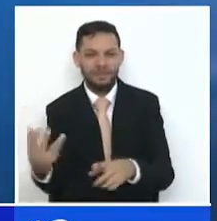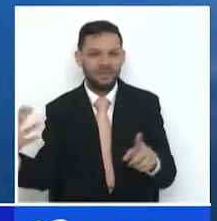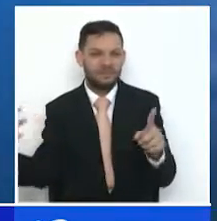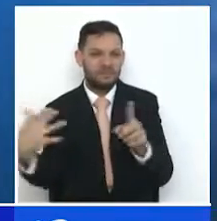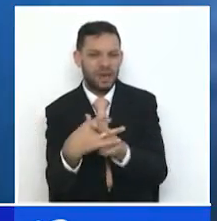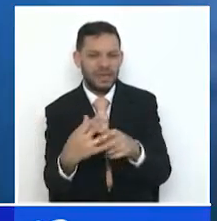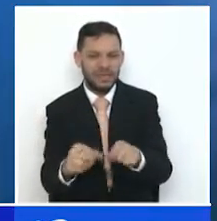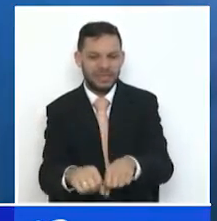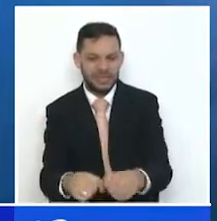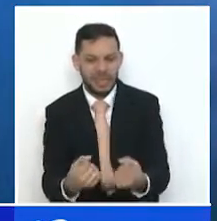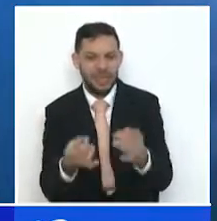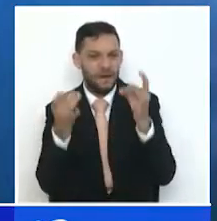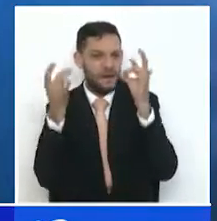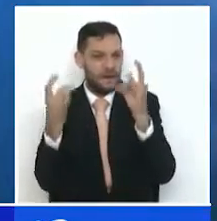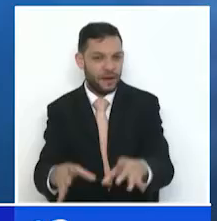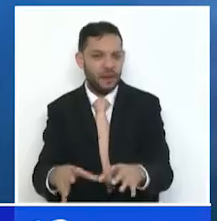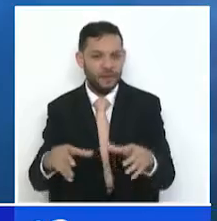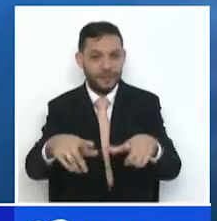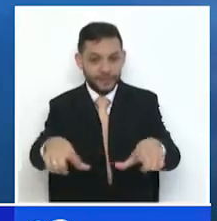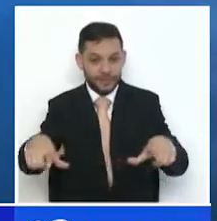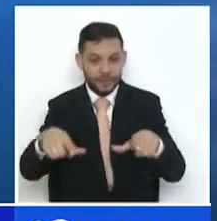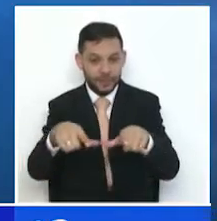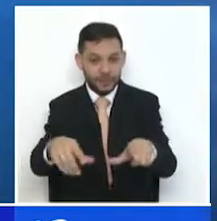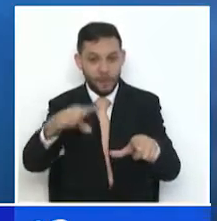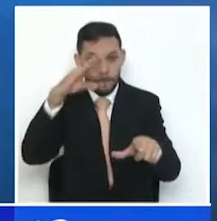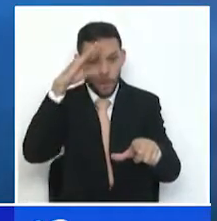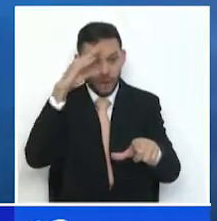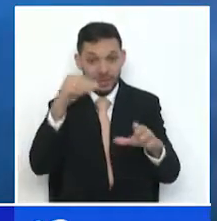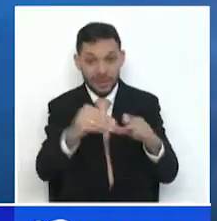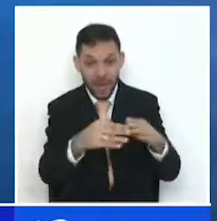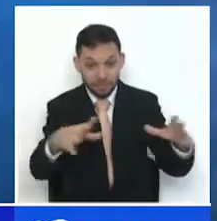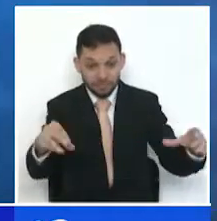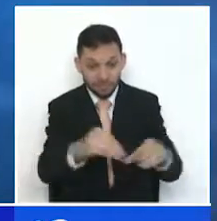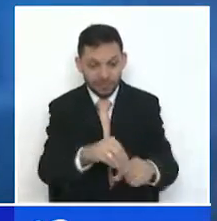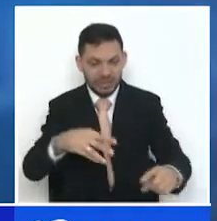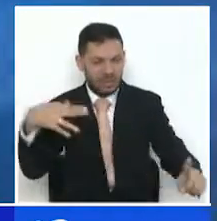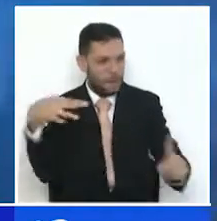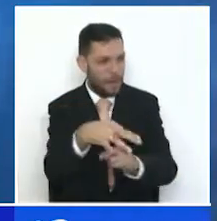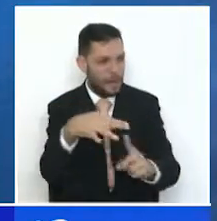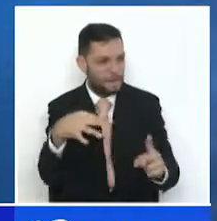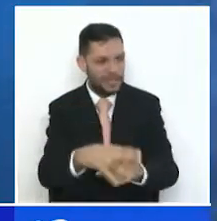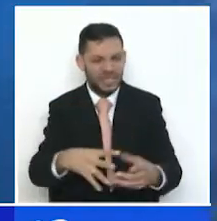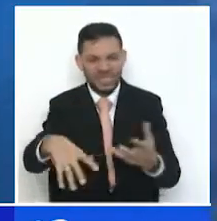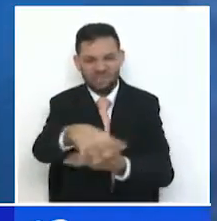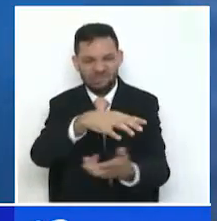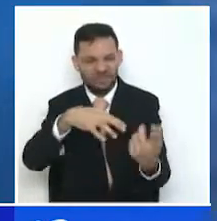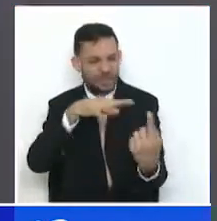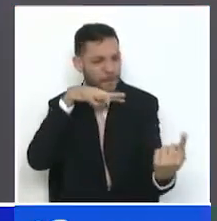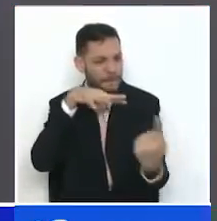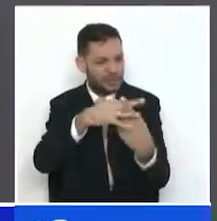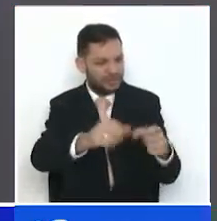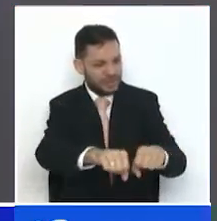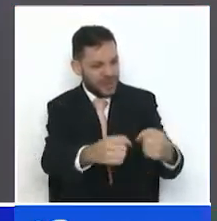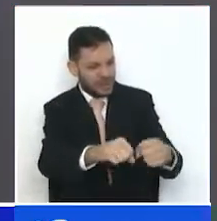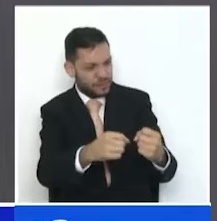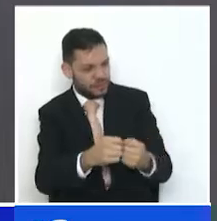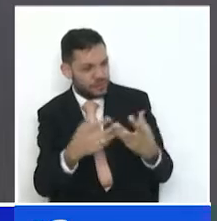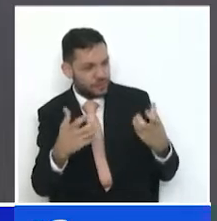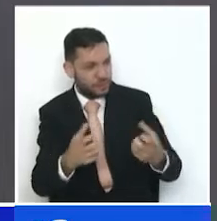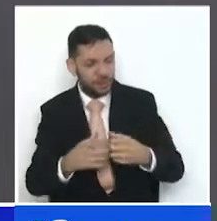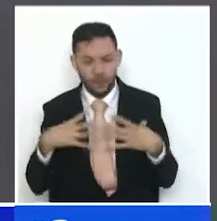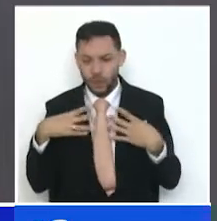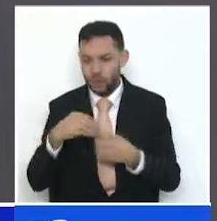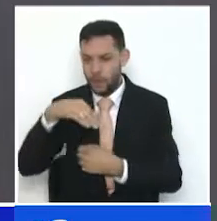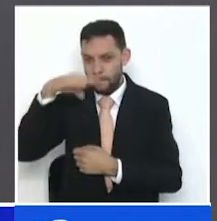Villahermosa y arremetieron contra el CAI de ese sector, demostrando una vez más que eso no es protesta, sino vandalismo y delincuencia. Fue necesaria la intervención